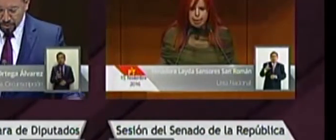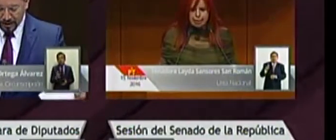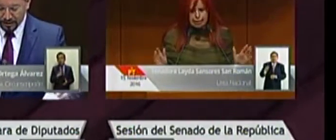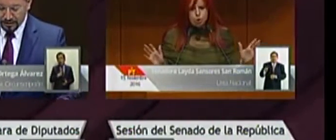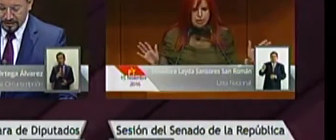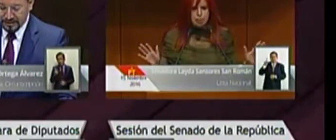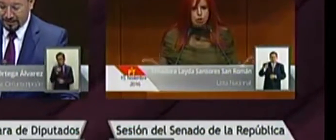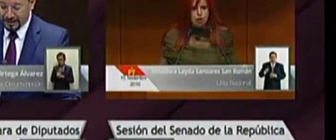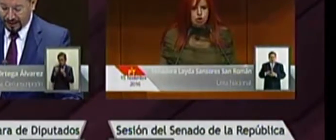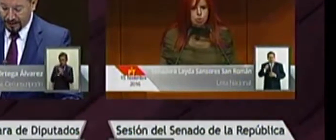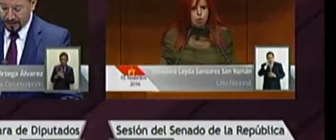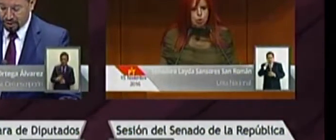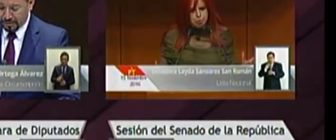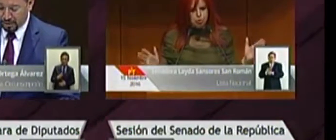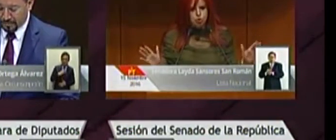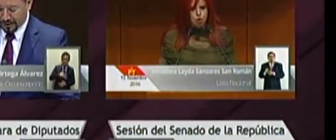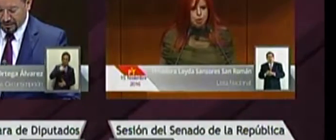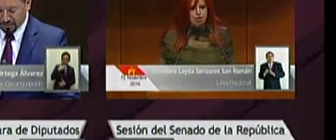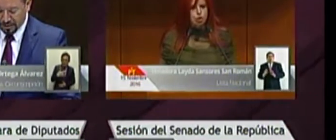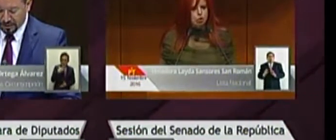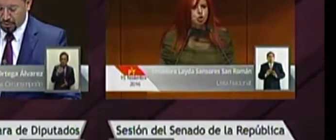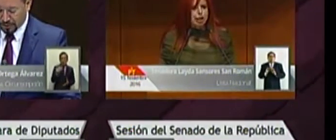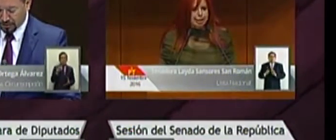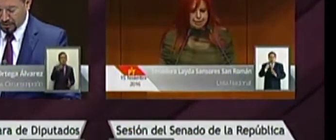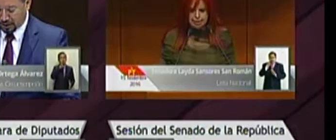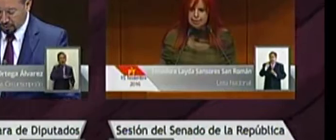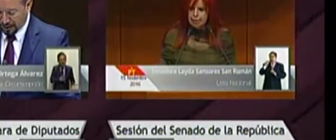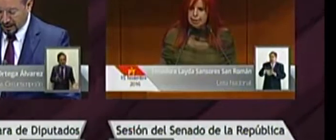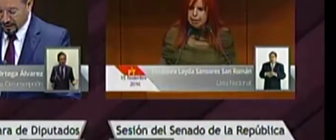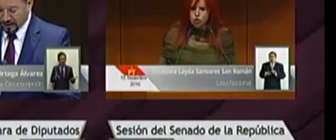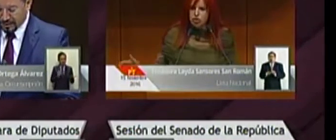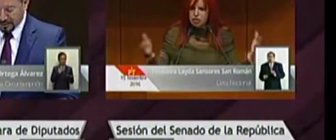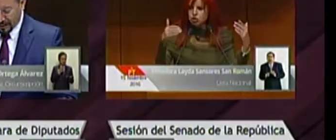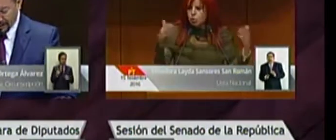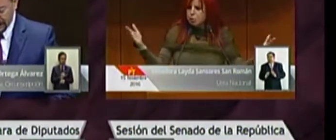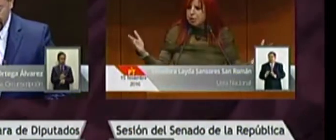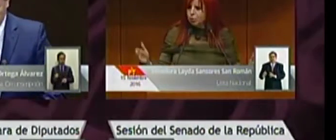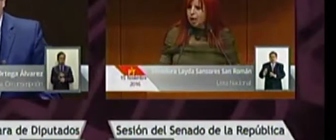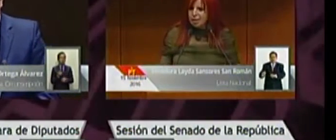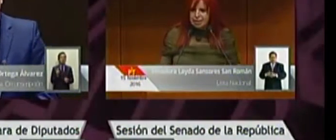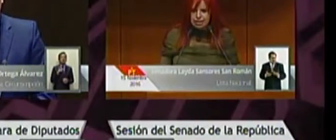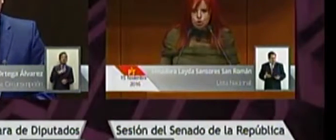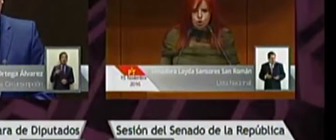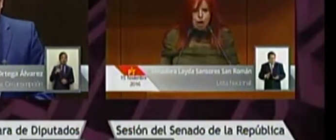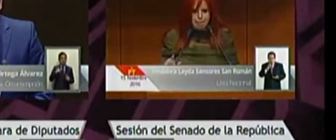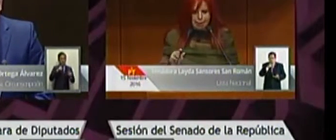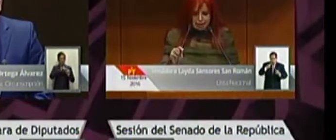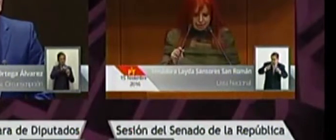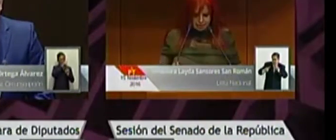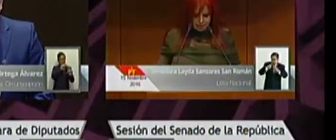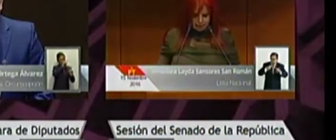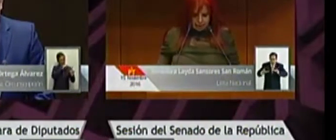se reproducen sistemáticamente en los primeros espacios de contacto entre la autoridad, principalmente a nivel local, con